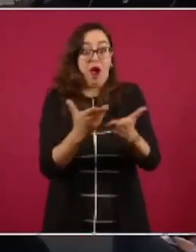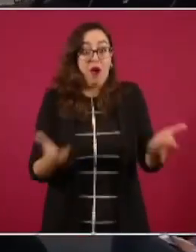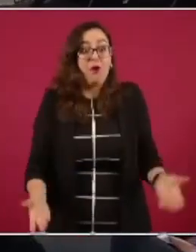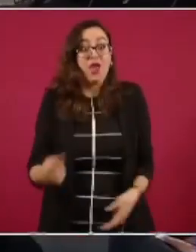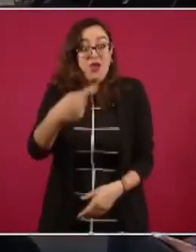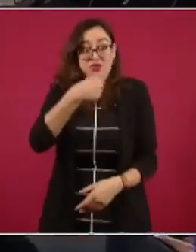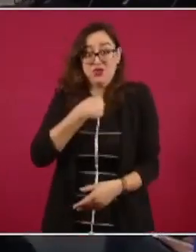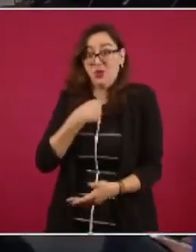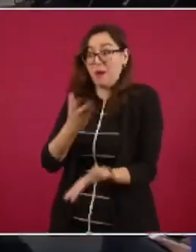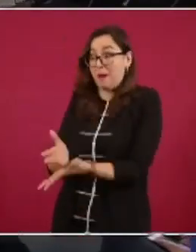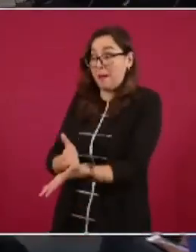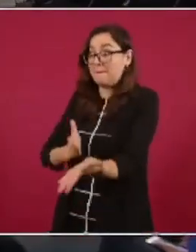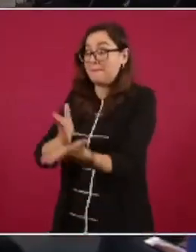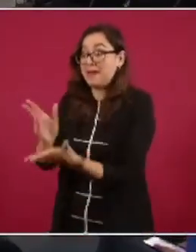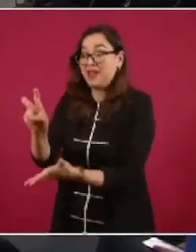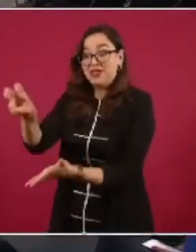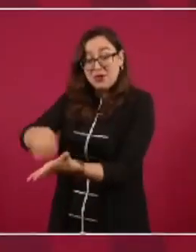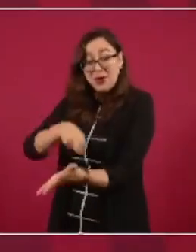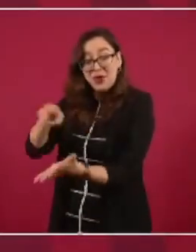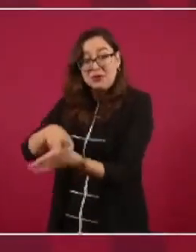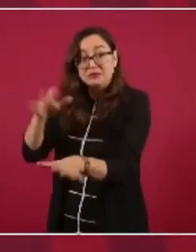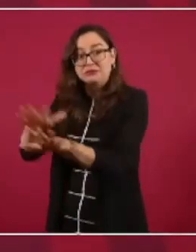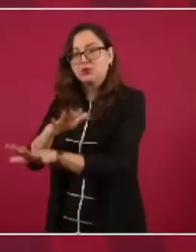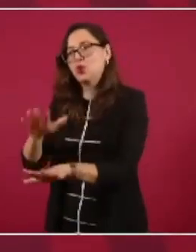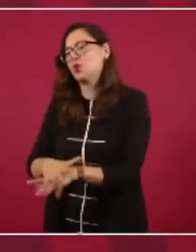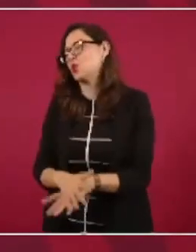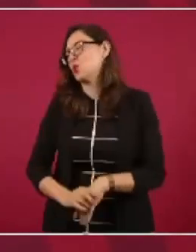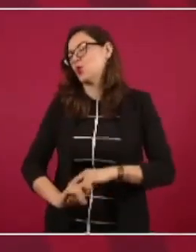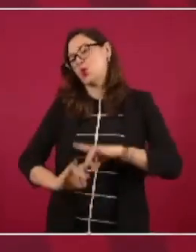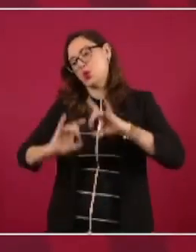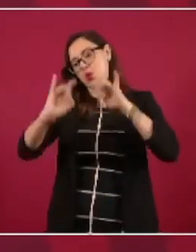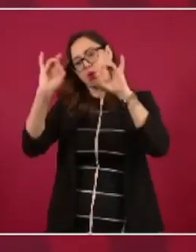iban a poner el grito en el cielo.